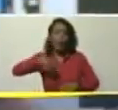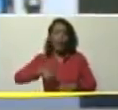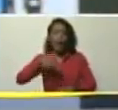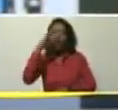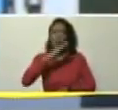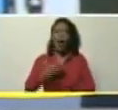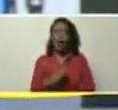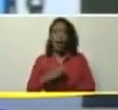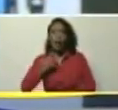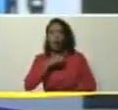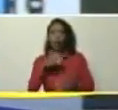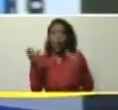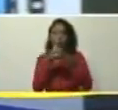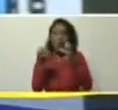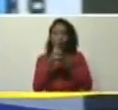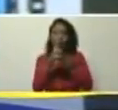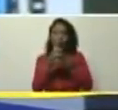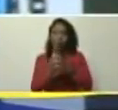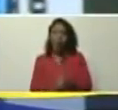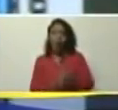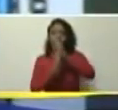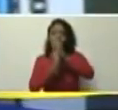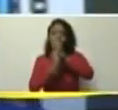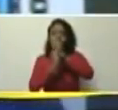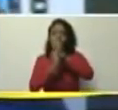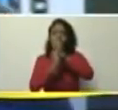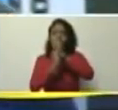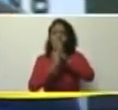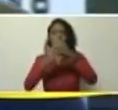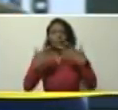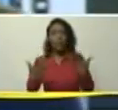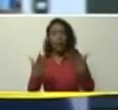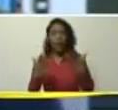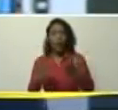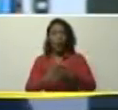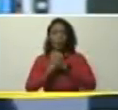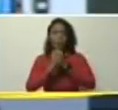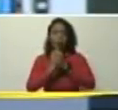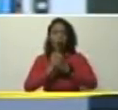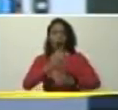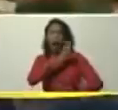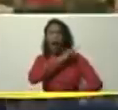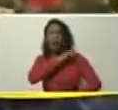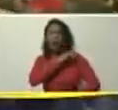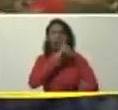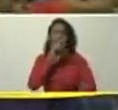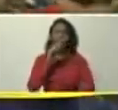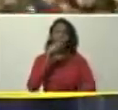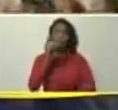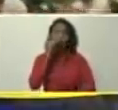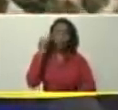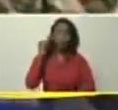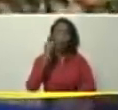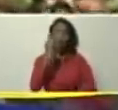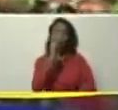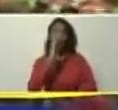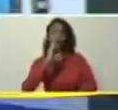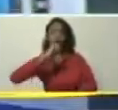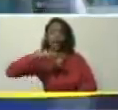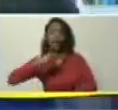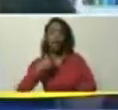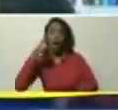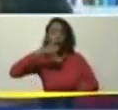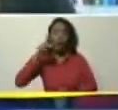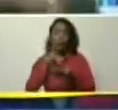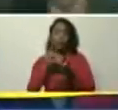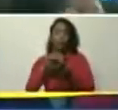de nuestros cuadros dirigentes, de los compatriotas jefes y jefas de VCH que se encuentran